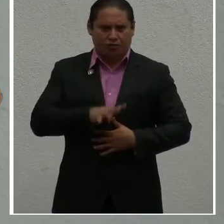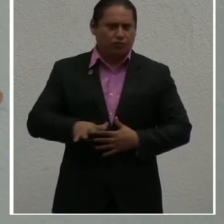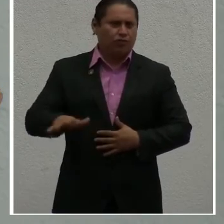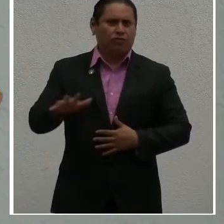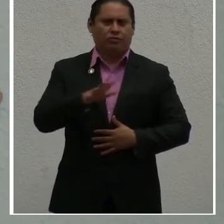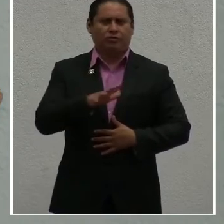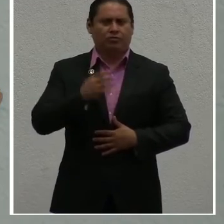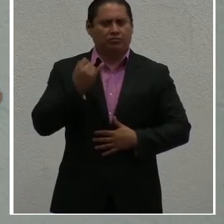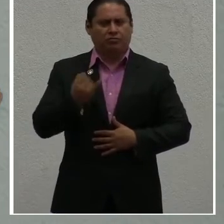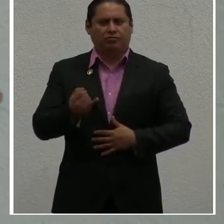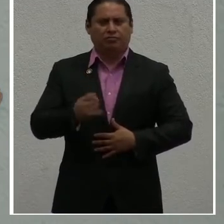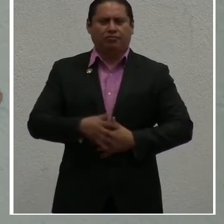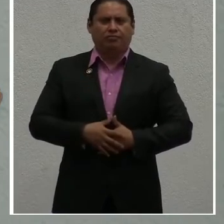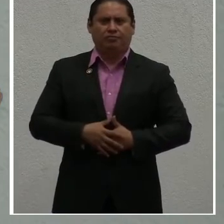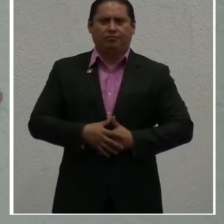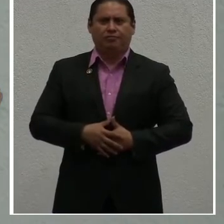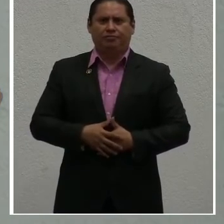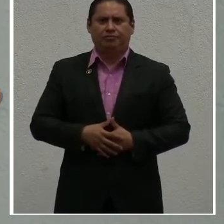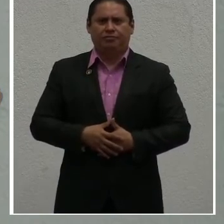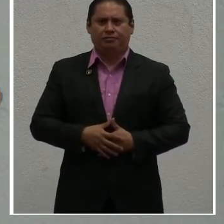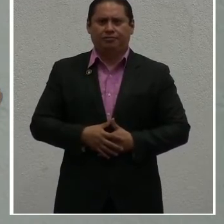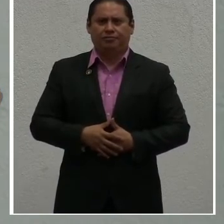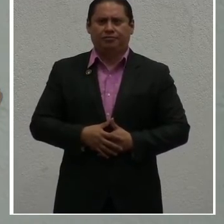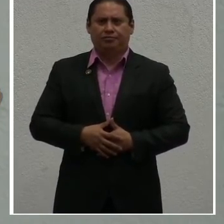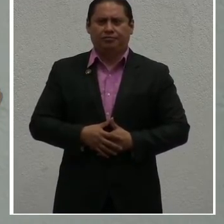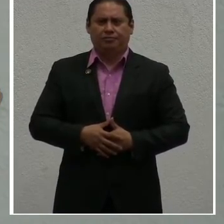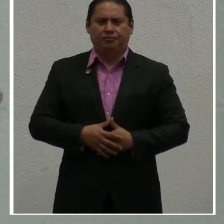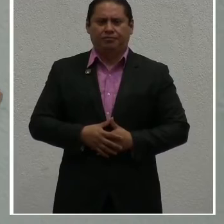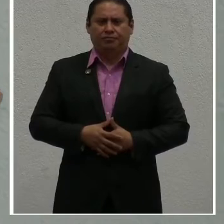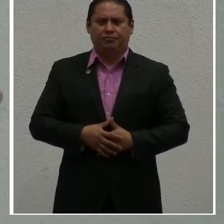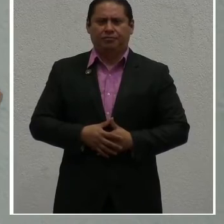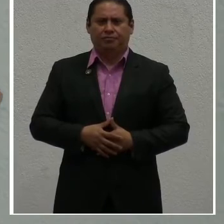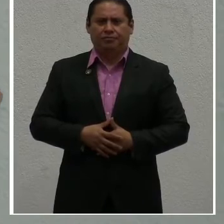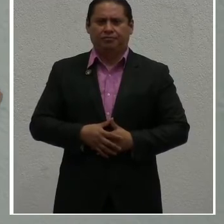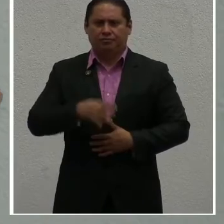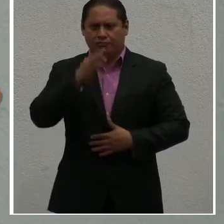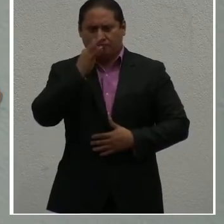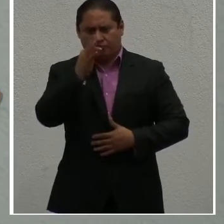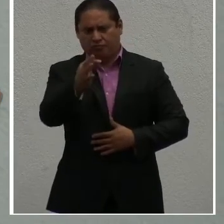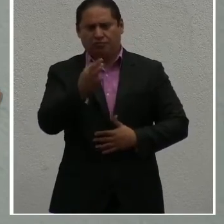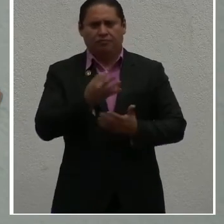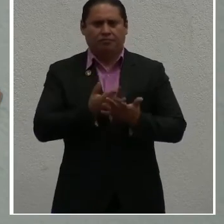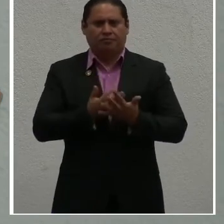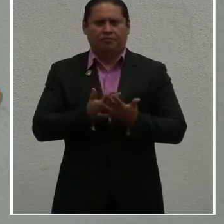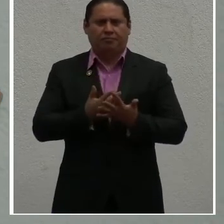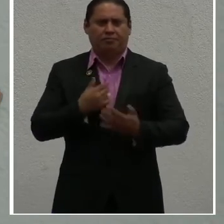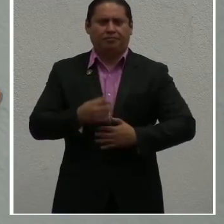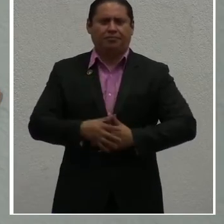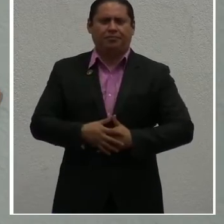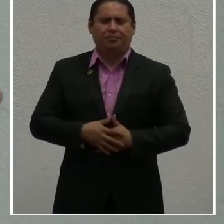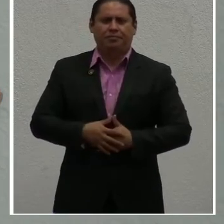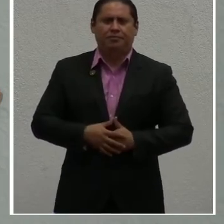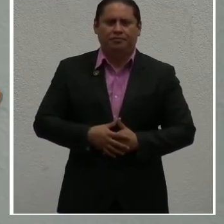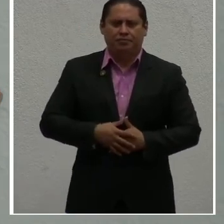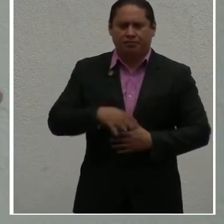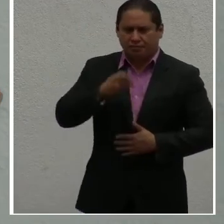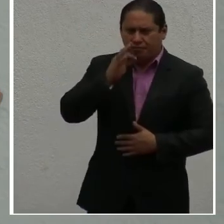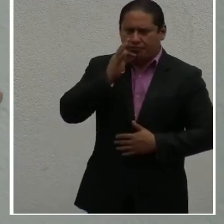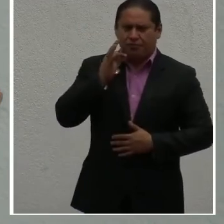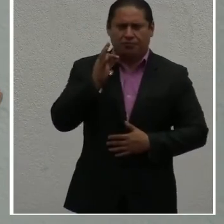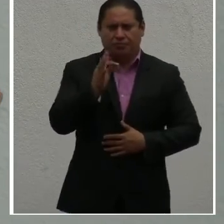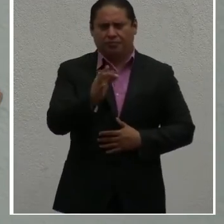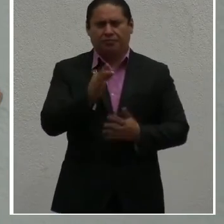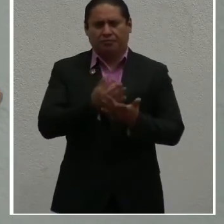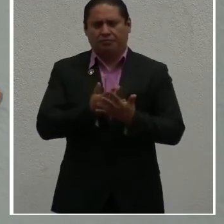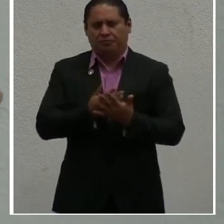enmarcan. Y en esa parte que no, ahorita la voy a mencionar, y en esa parte que no mencionó la